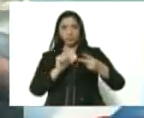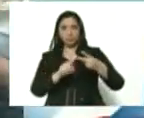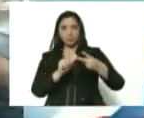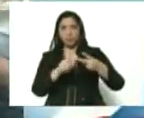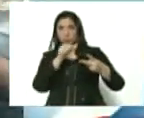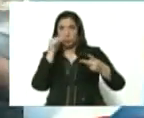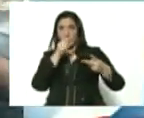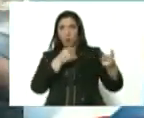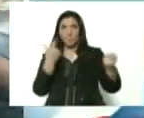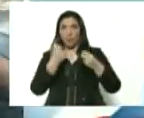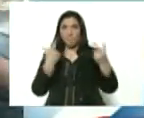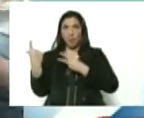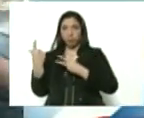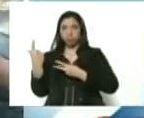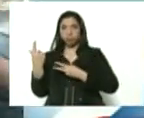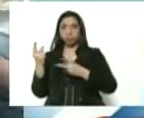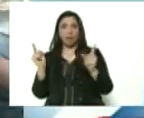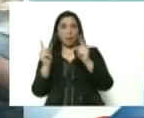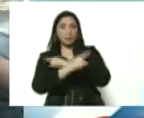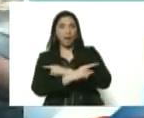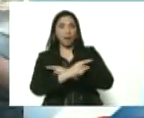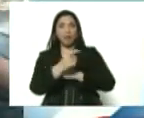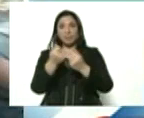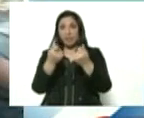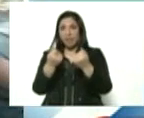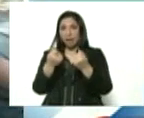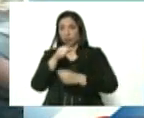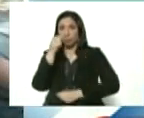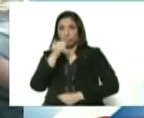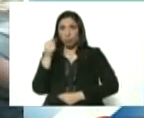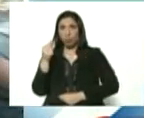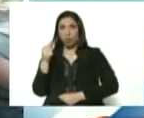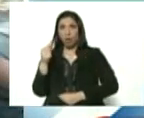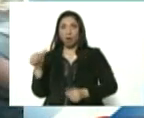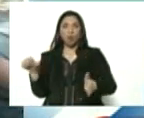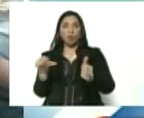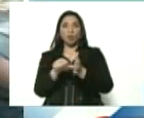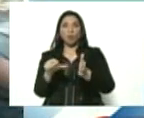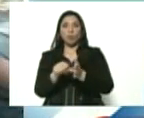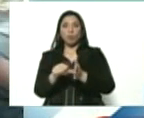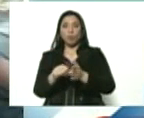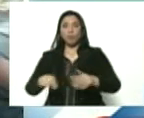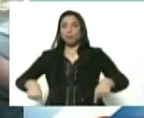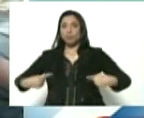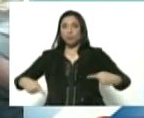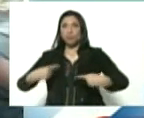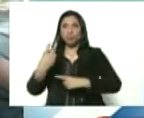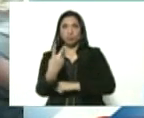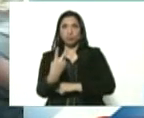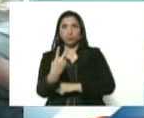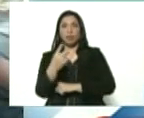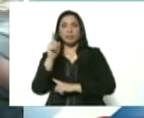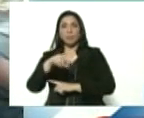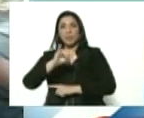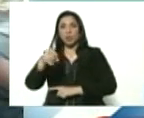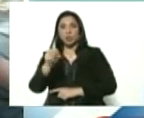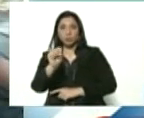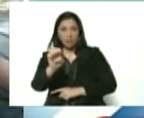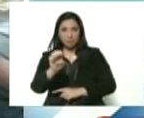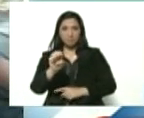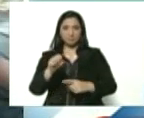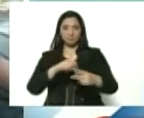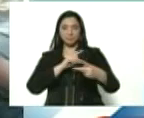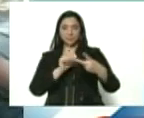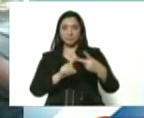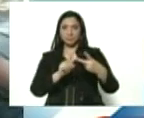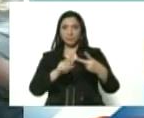droga, el que intercambiaba el dinero y droga con alias Doble Rueda y con alias y con José Alberto Socorro